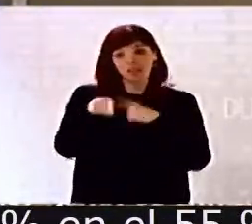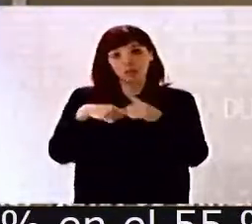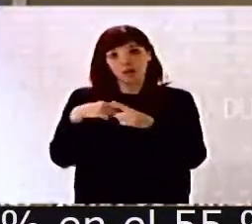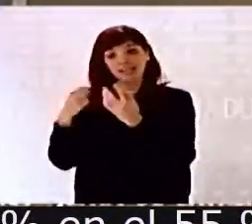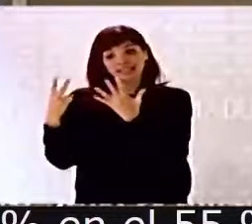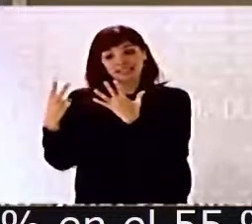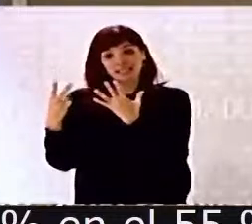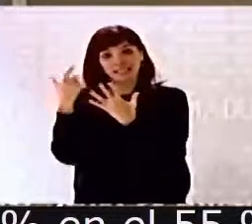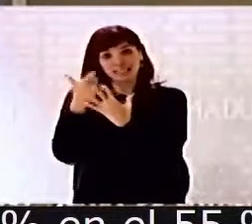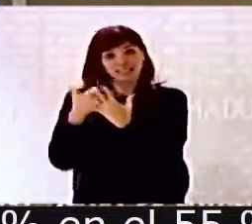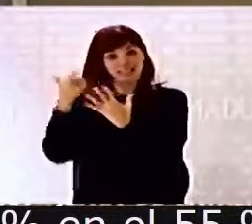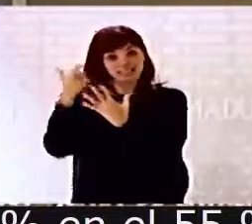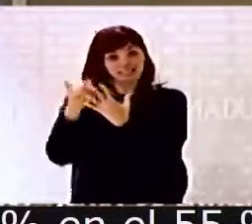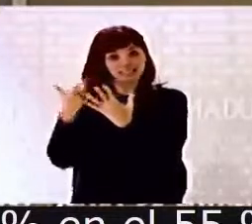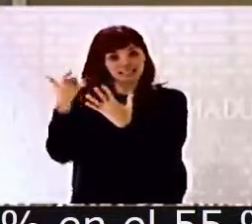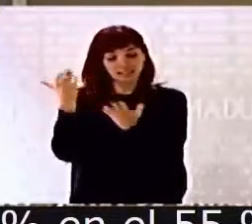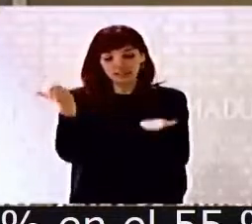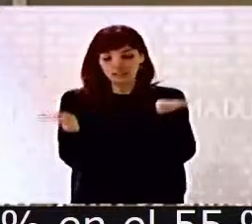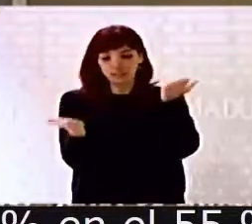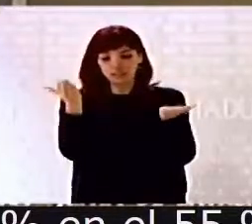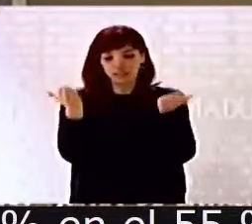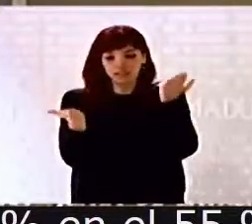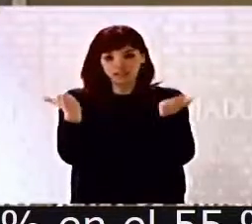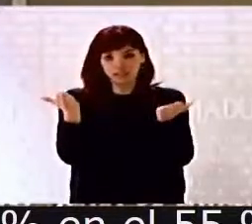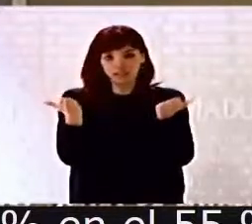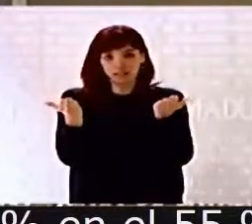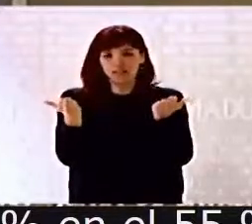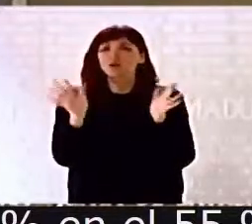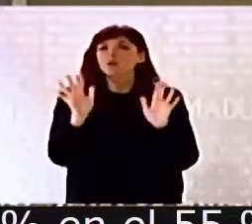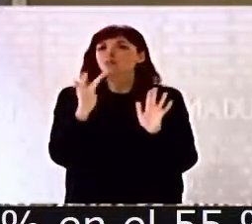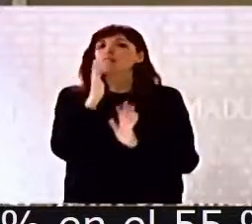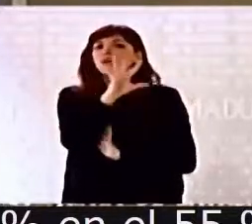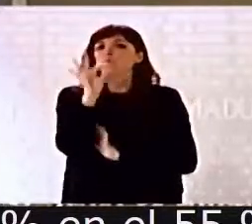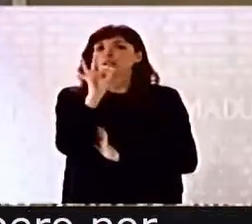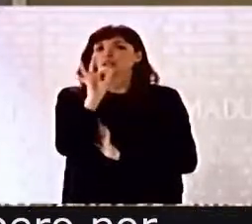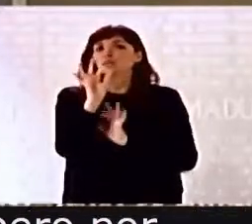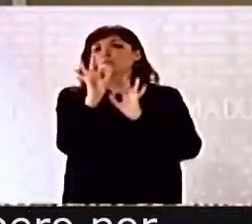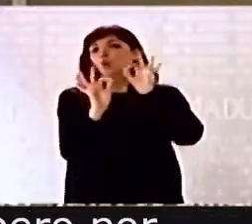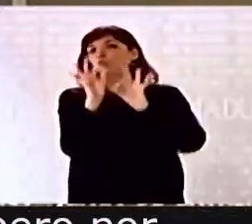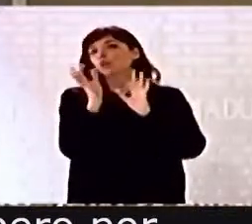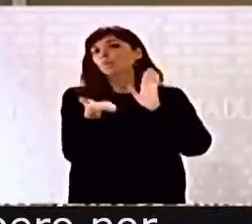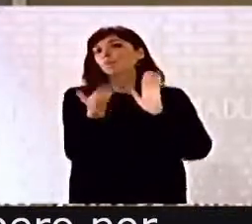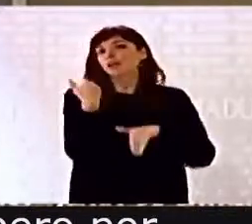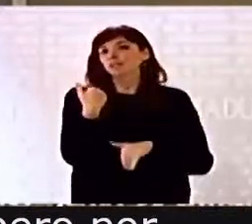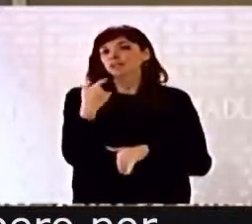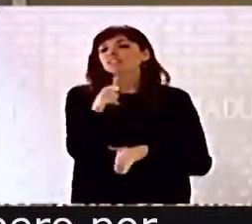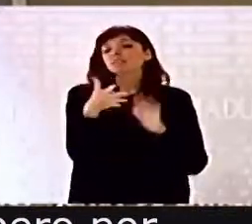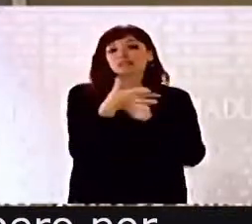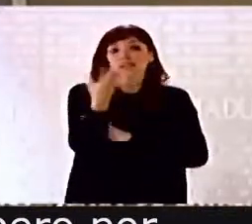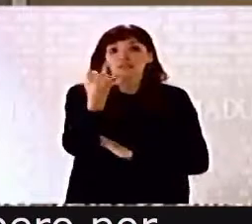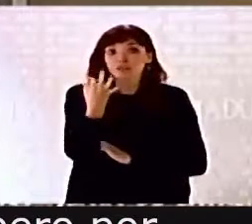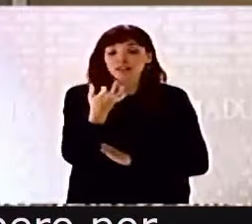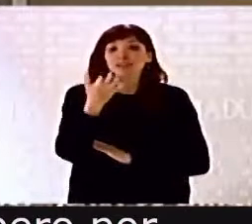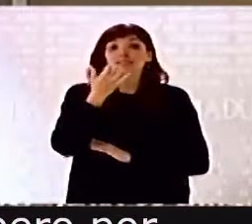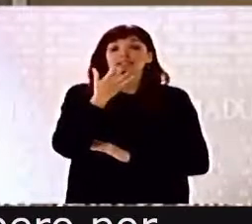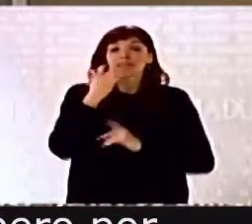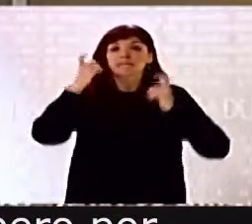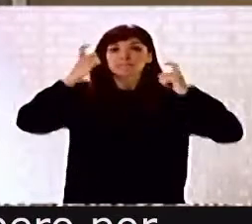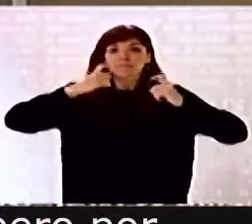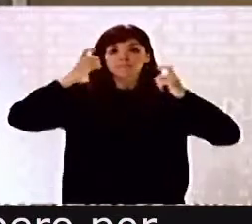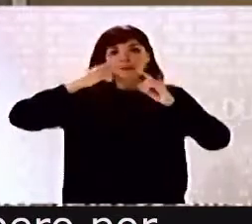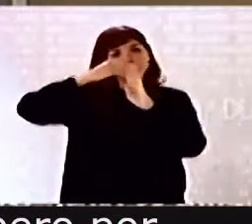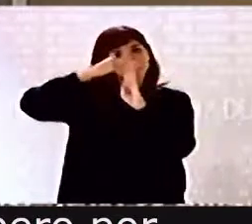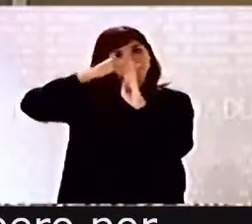14 días, pero está por encima del 50%. Y eso significa que hasta que no esté por debajo del